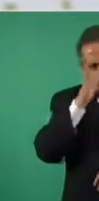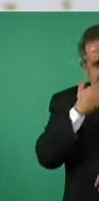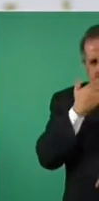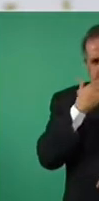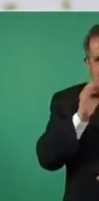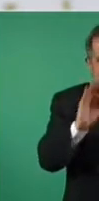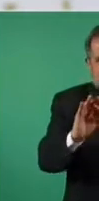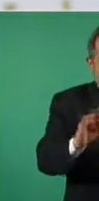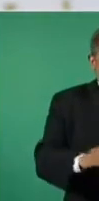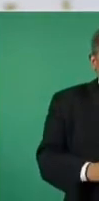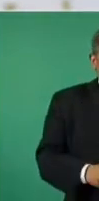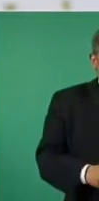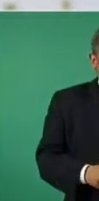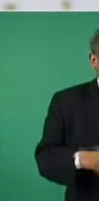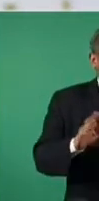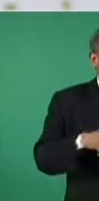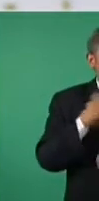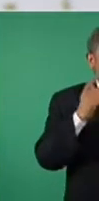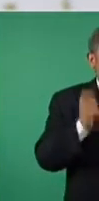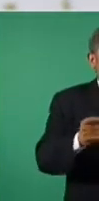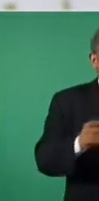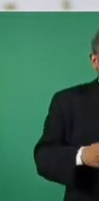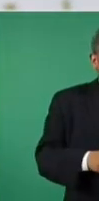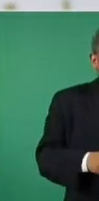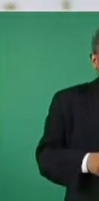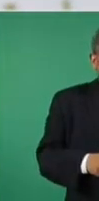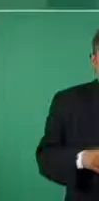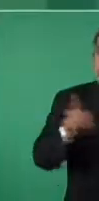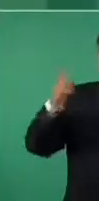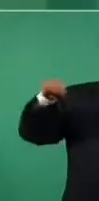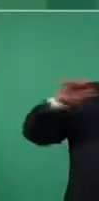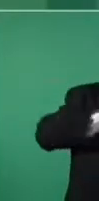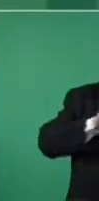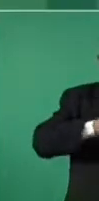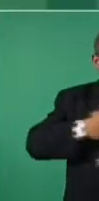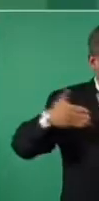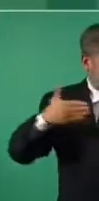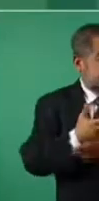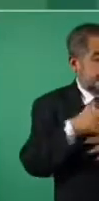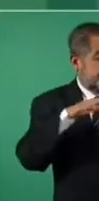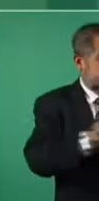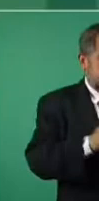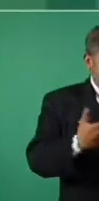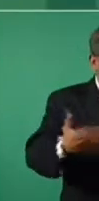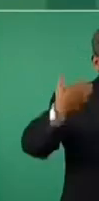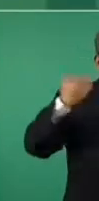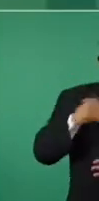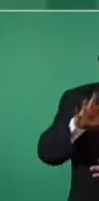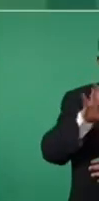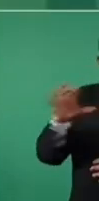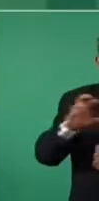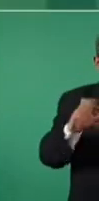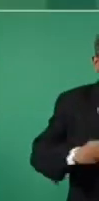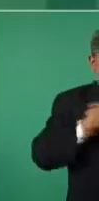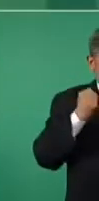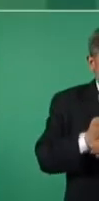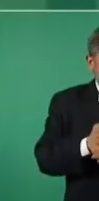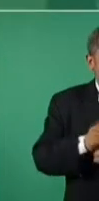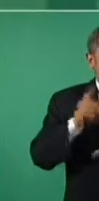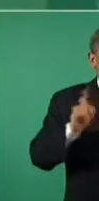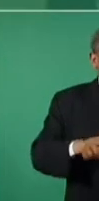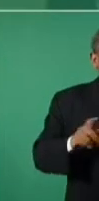porque a partir de la invasión hace 500 años